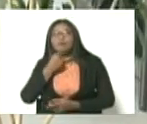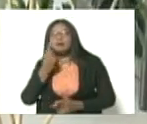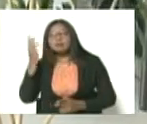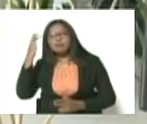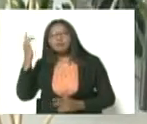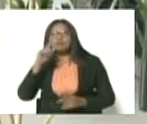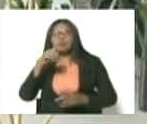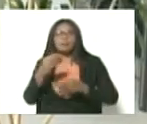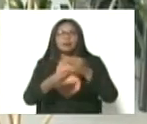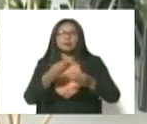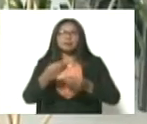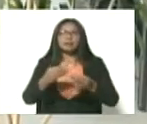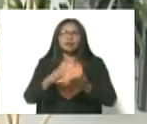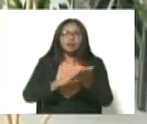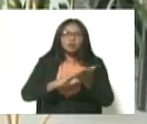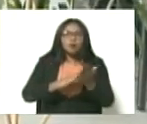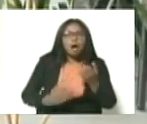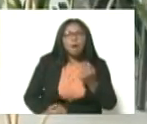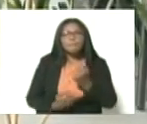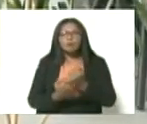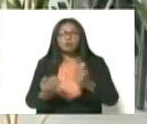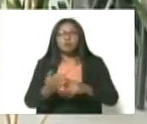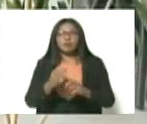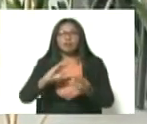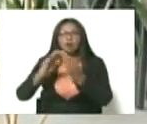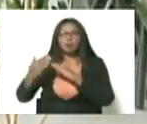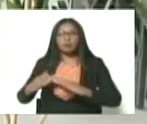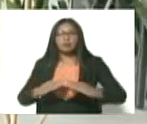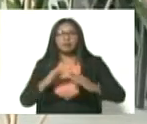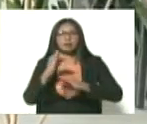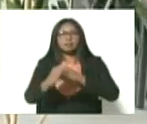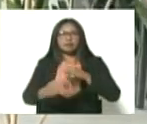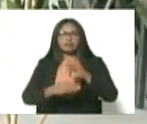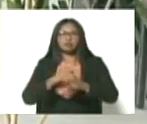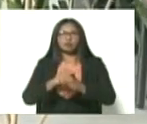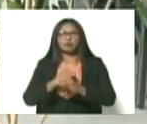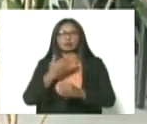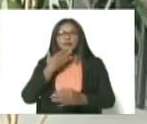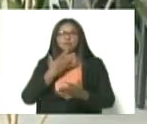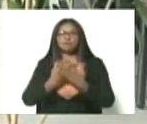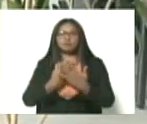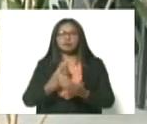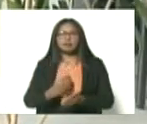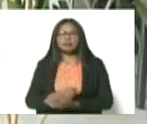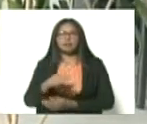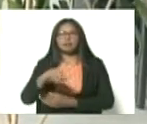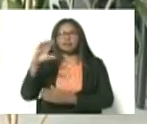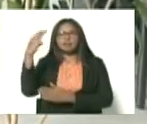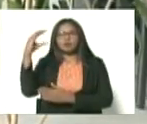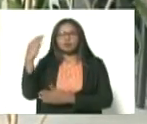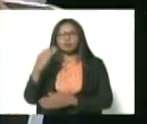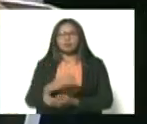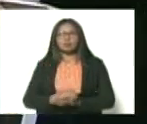va a tratar de recuperar los apoyos perdidos de la comunidad internacional. Muchas gracias. Un saludo desde Colombia.